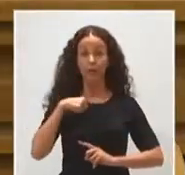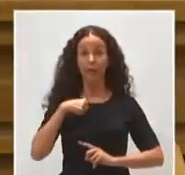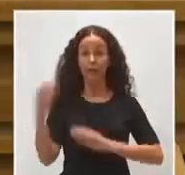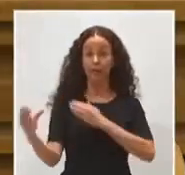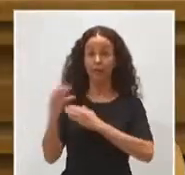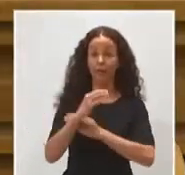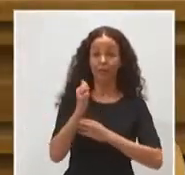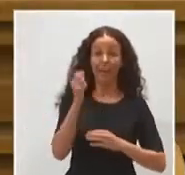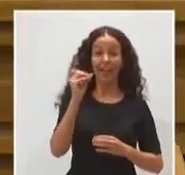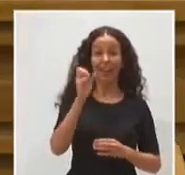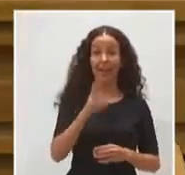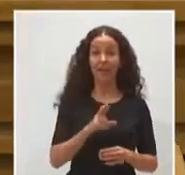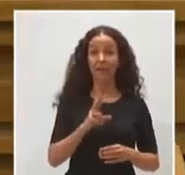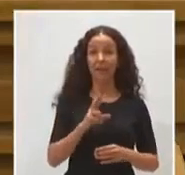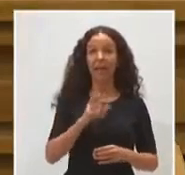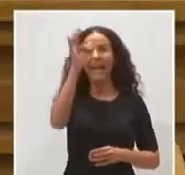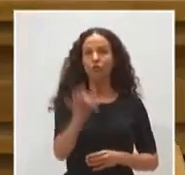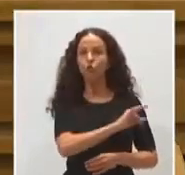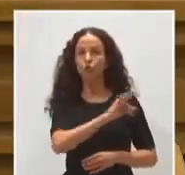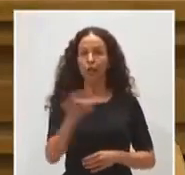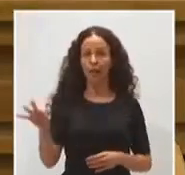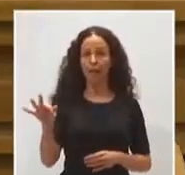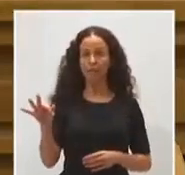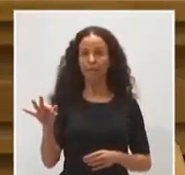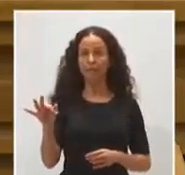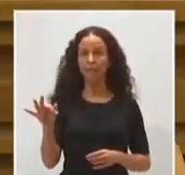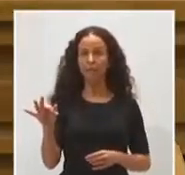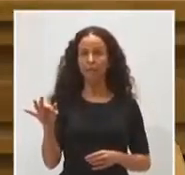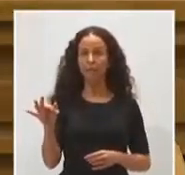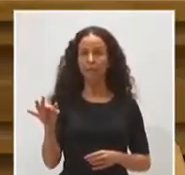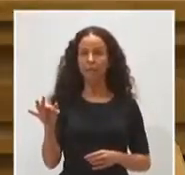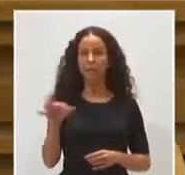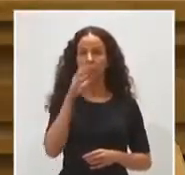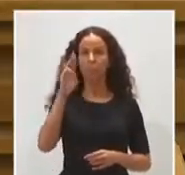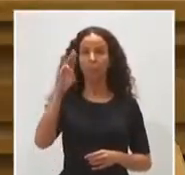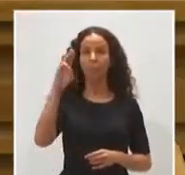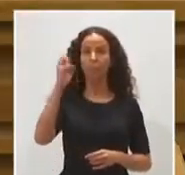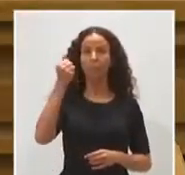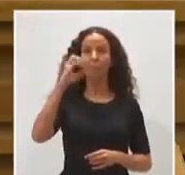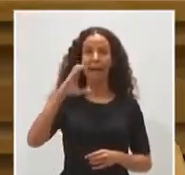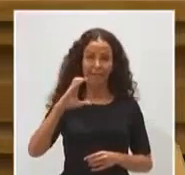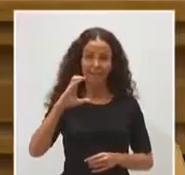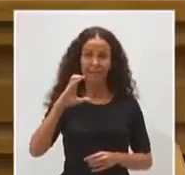defender en total como digo por la paz de una manera de otra